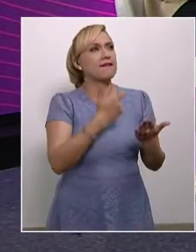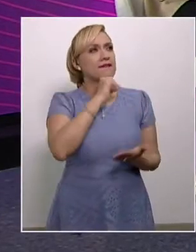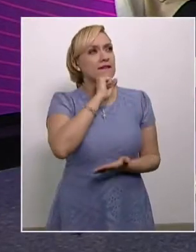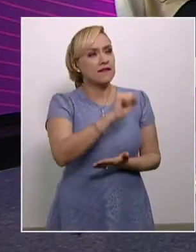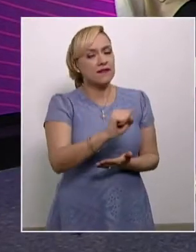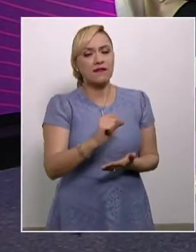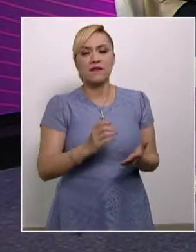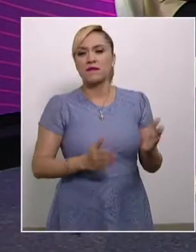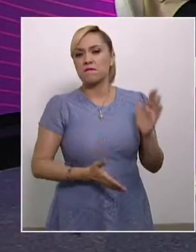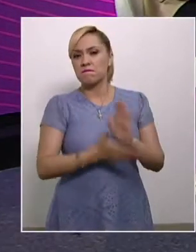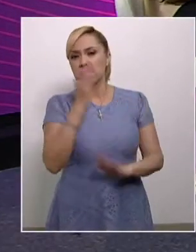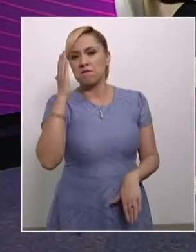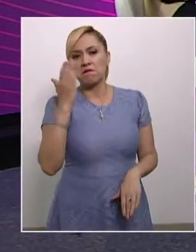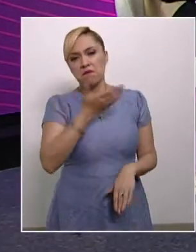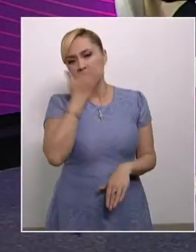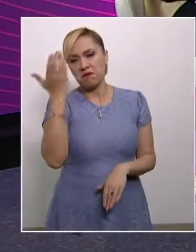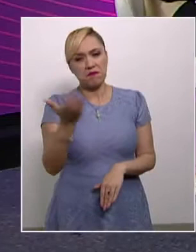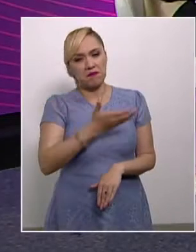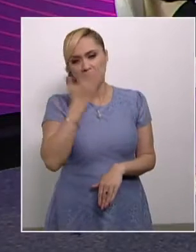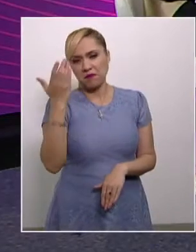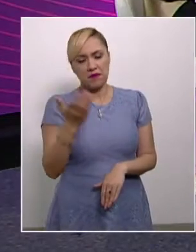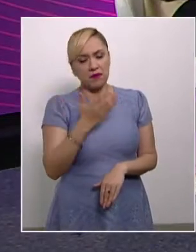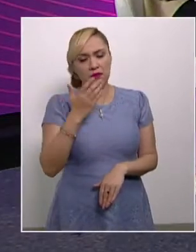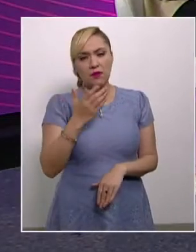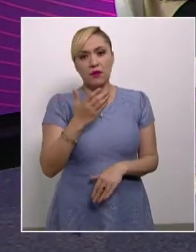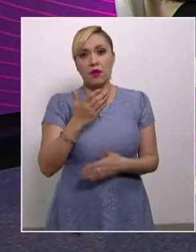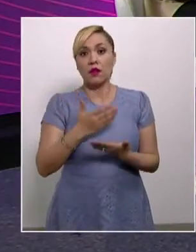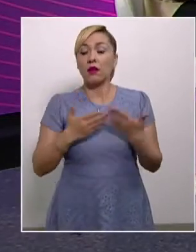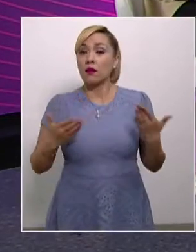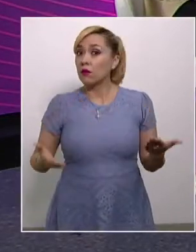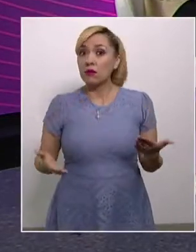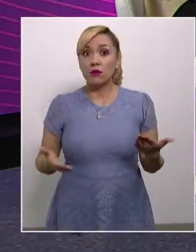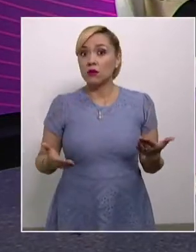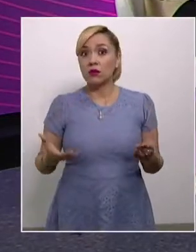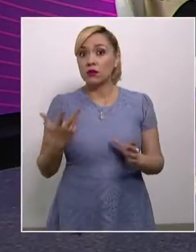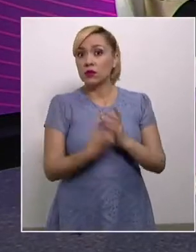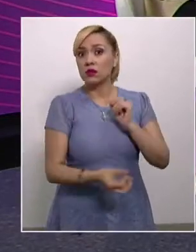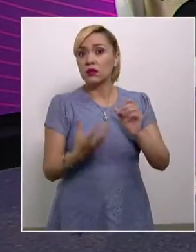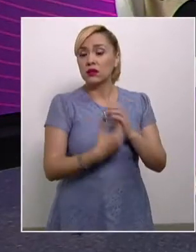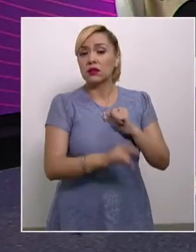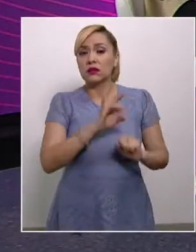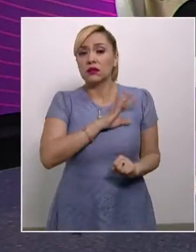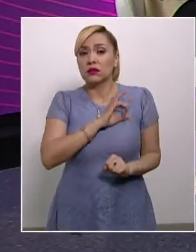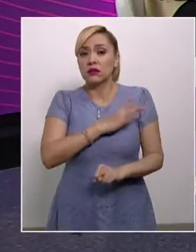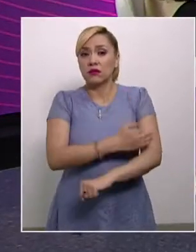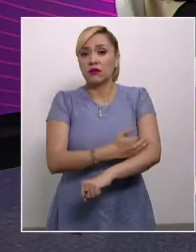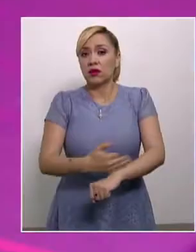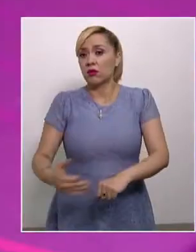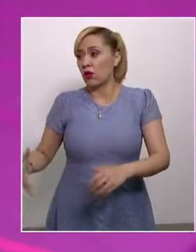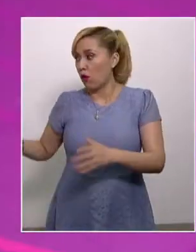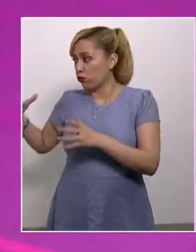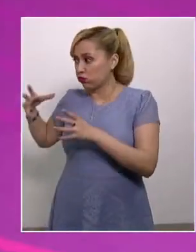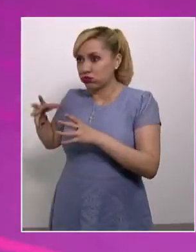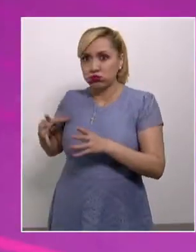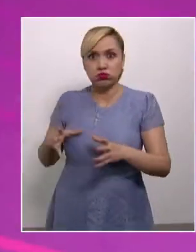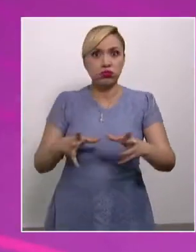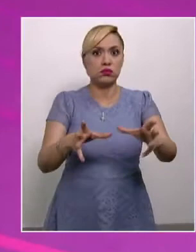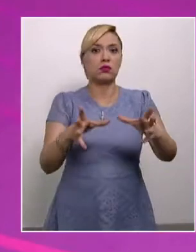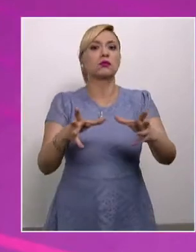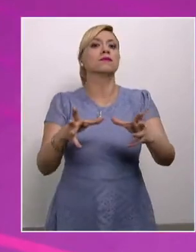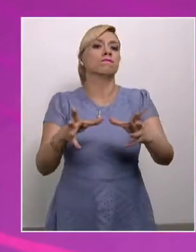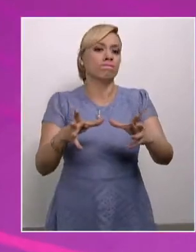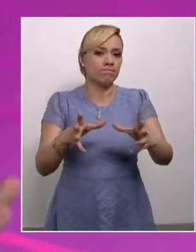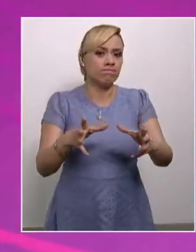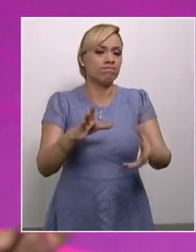de migración tradicional, por decirlo así, pero cuando empiezan ya a salir los grupos familiares enteros, estás